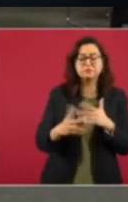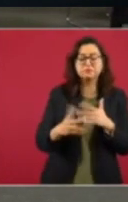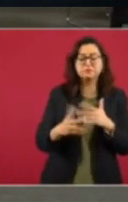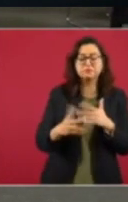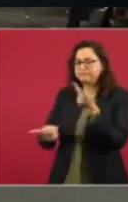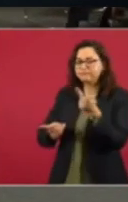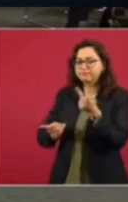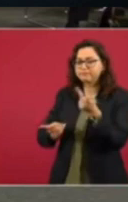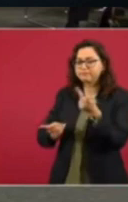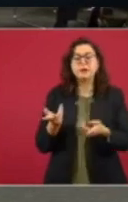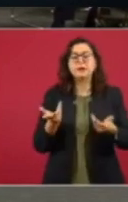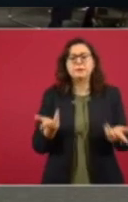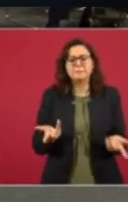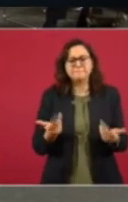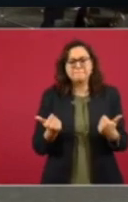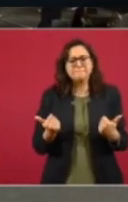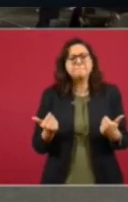que